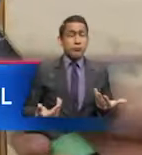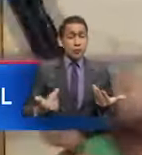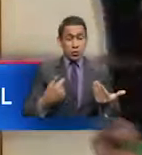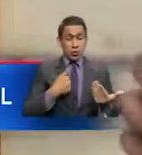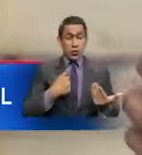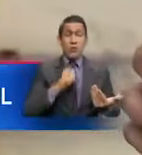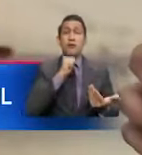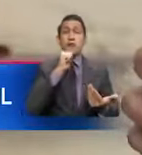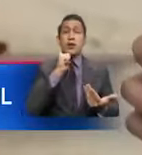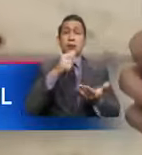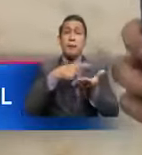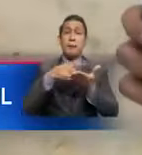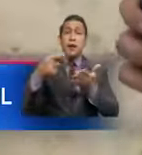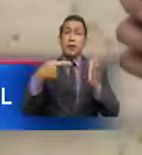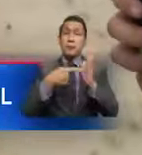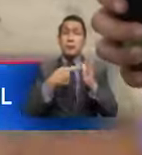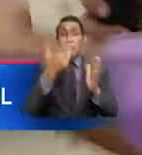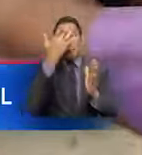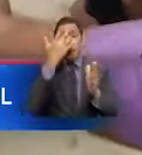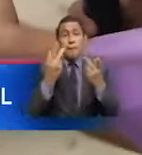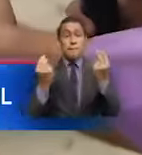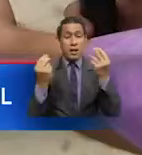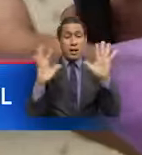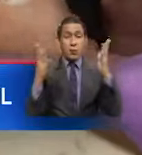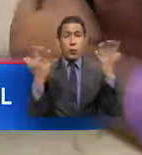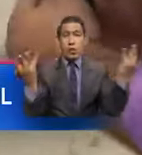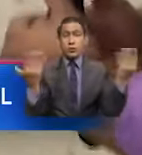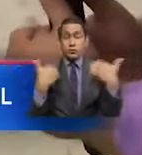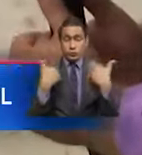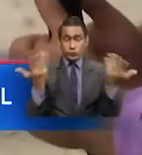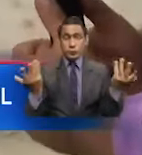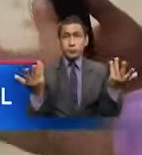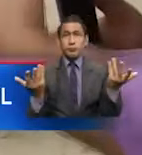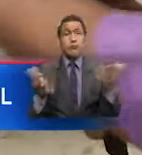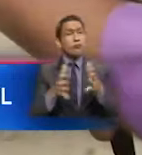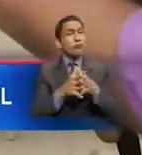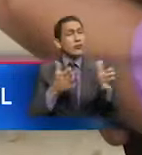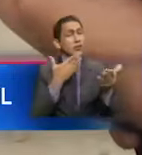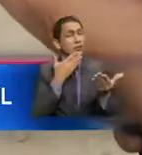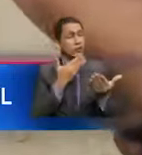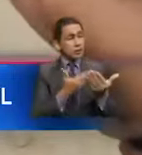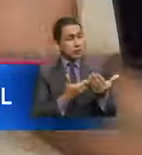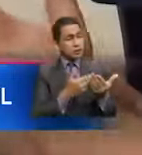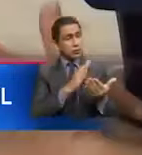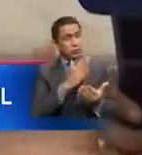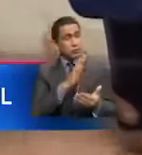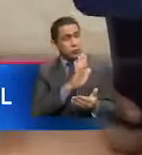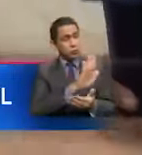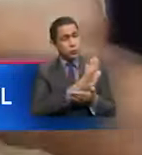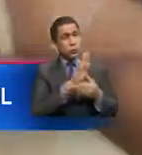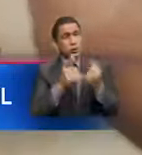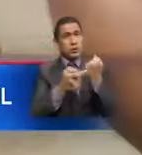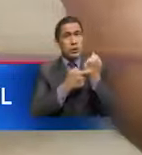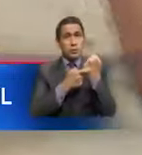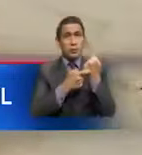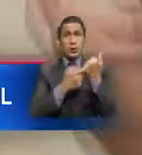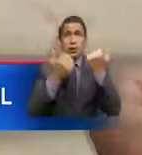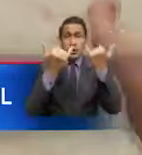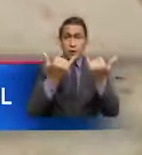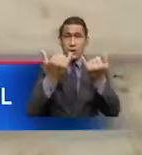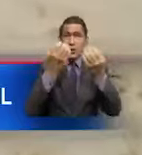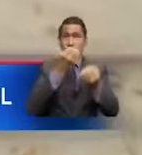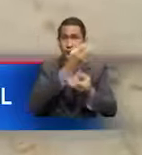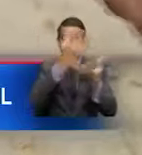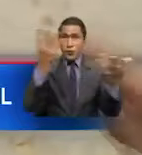dinero. Hugo Zambrano, sí, te agradecemos por su tiempo. Y hacemos este informe precisamente para